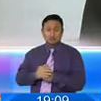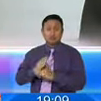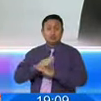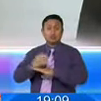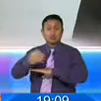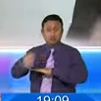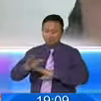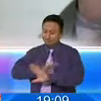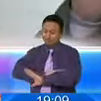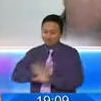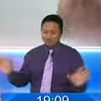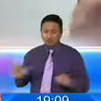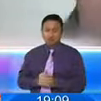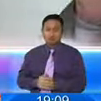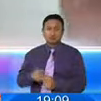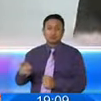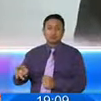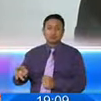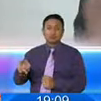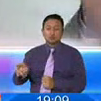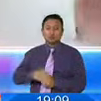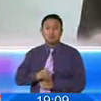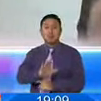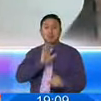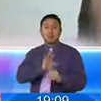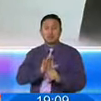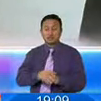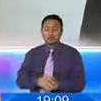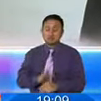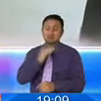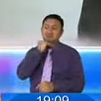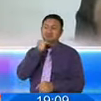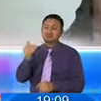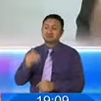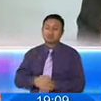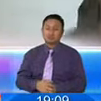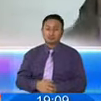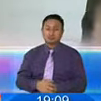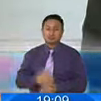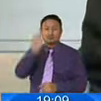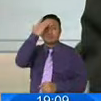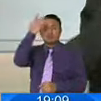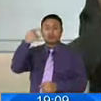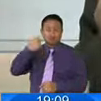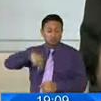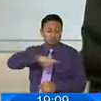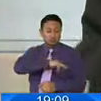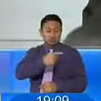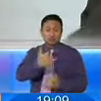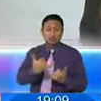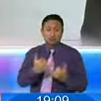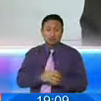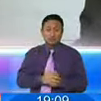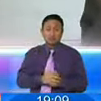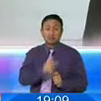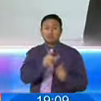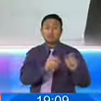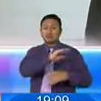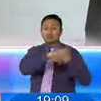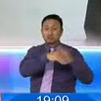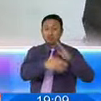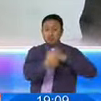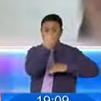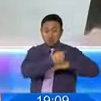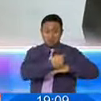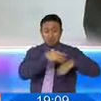defensor del pueblo y que sus amenazas nos tienen sin cuidado, porque nosotros obedecemos al pueblo